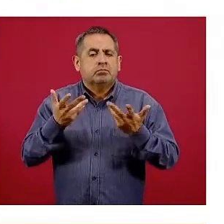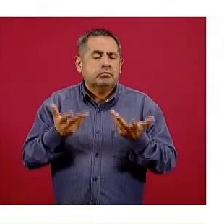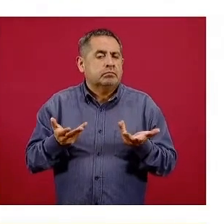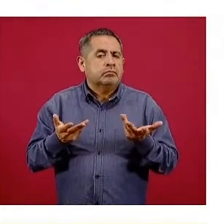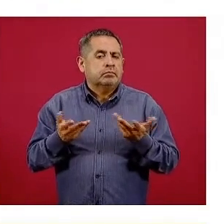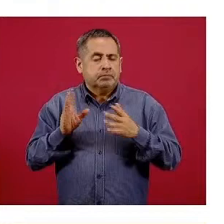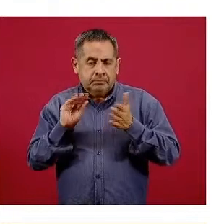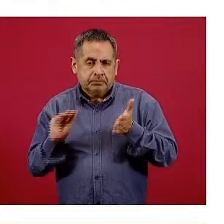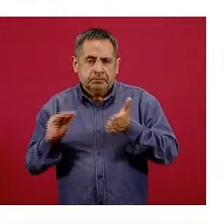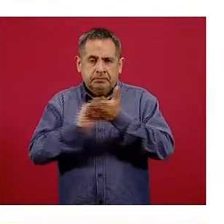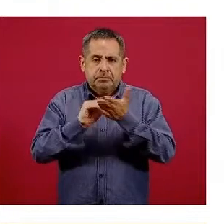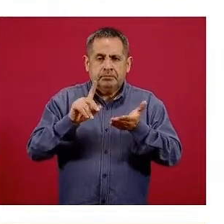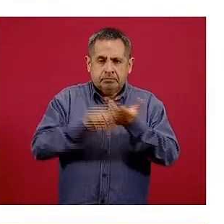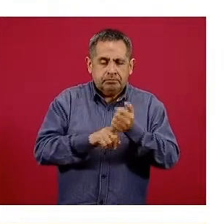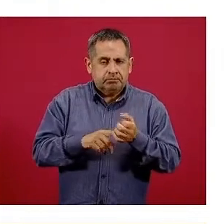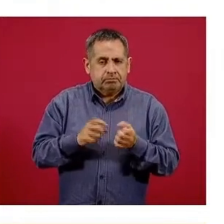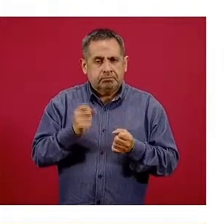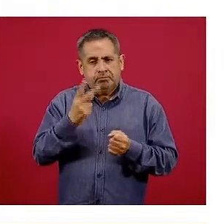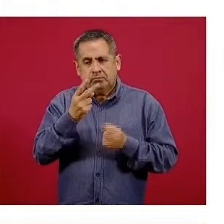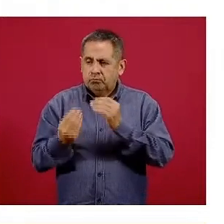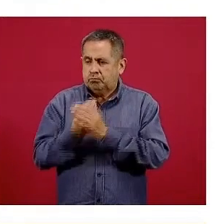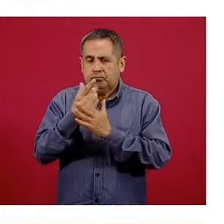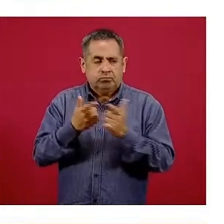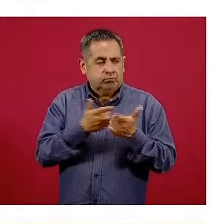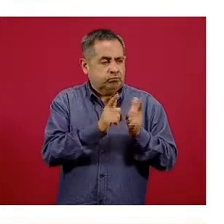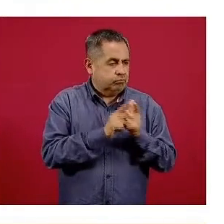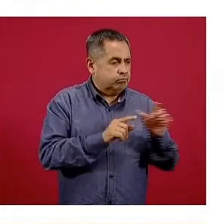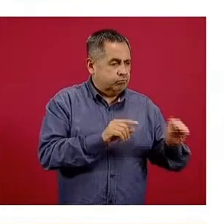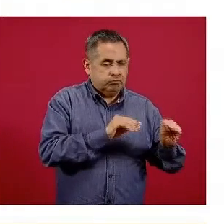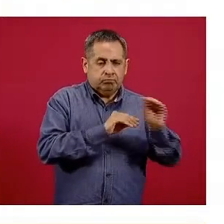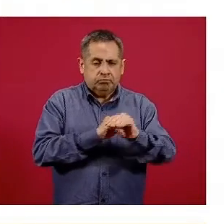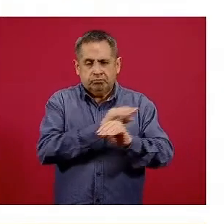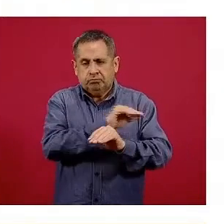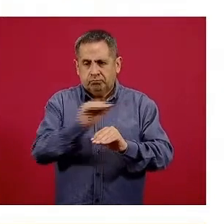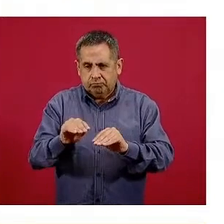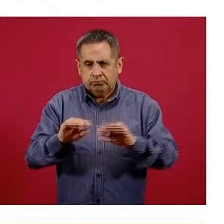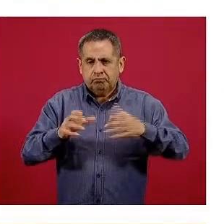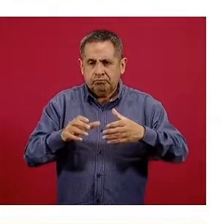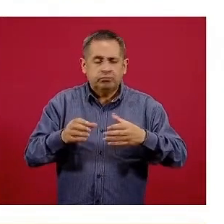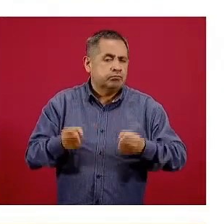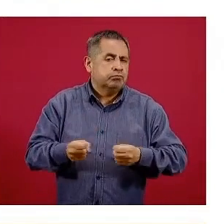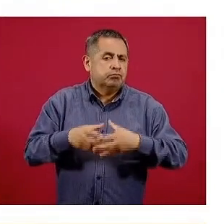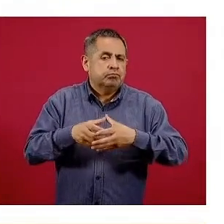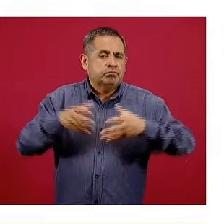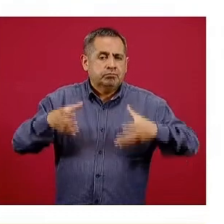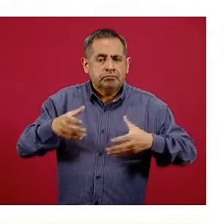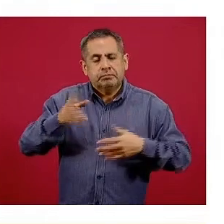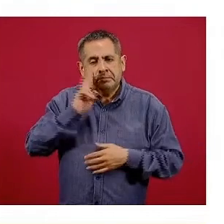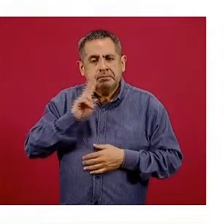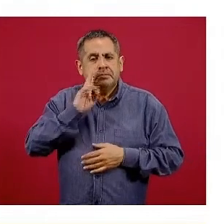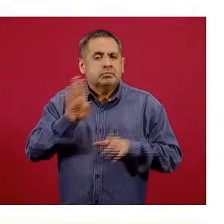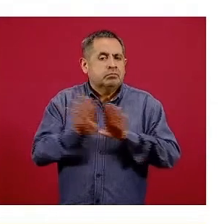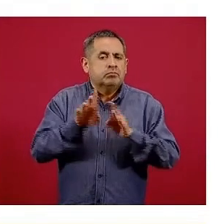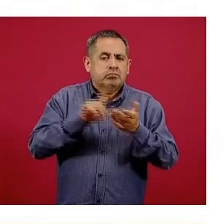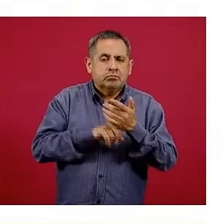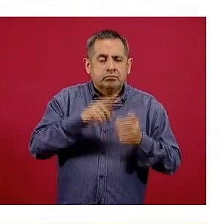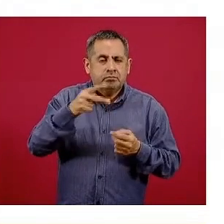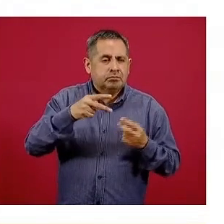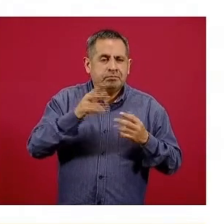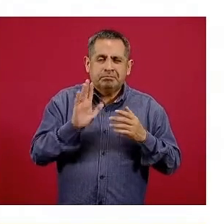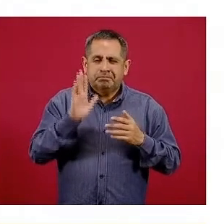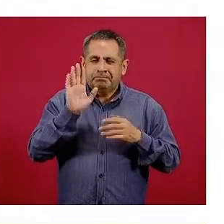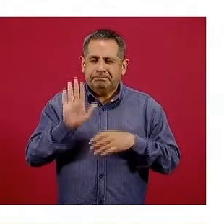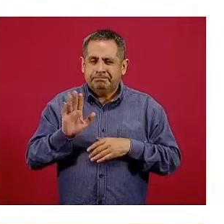cuando agregamos ahora estos dos nuevos grupos. Lo que ustedes pueden rápidamente notar es que es prácticamente una curva en